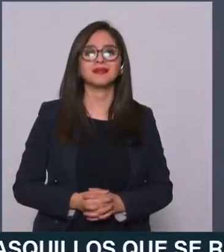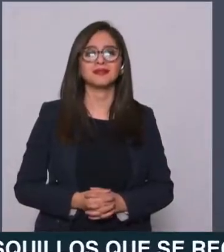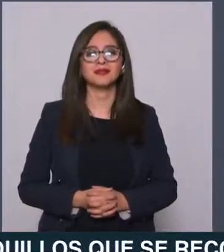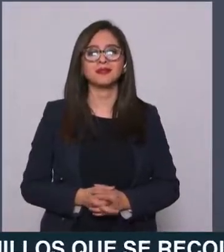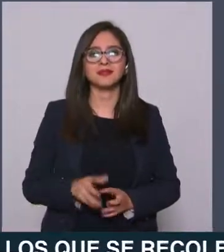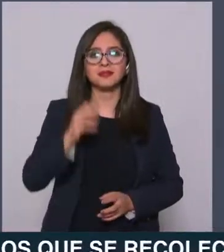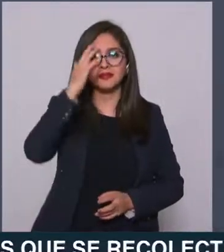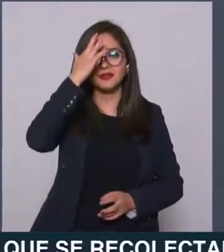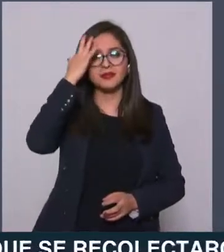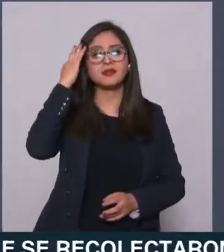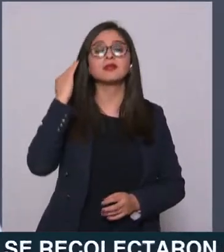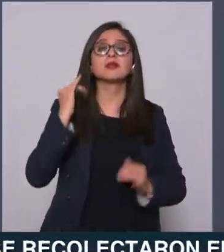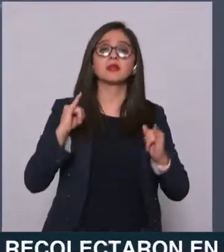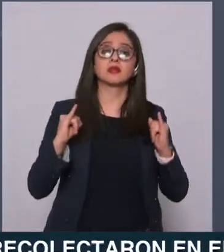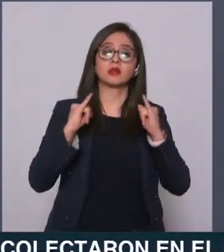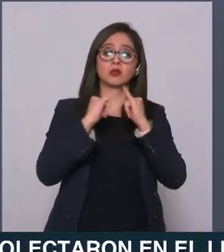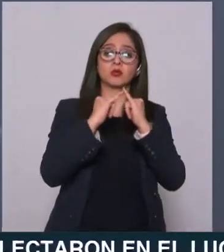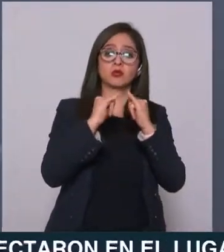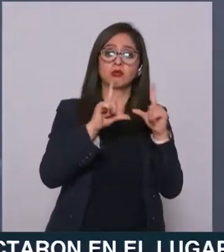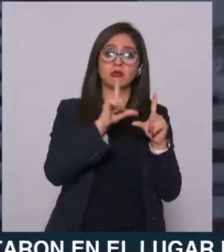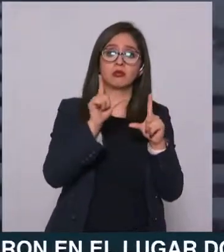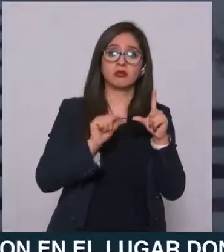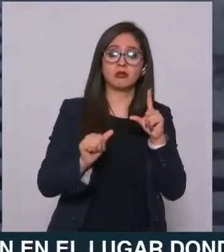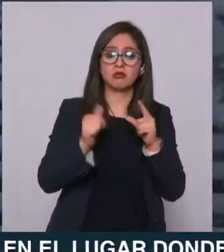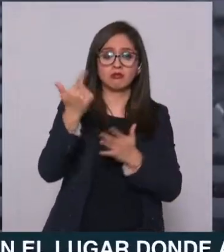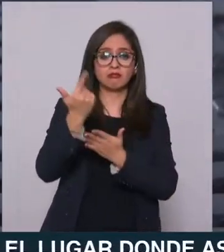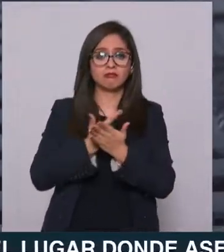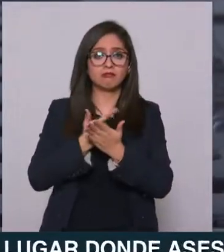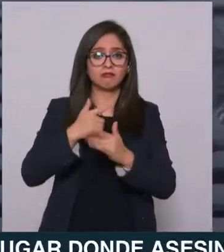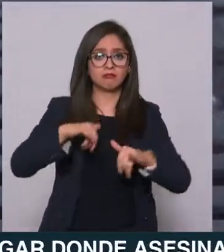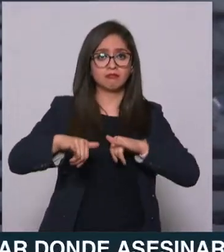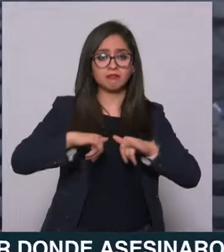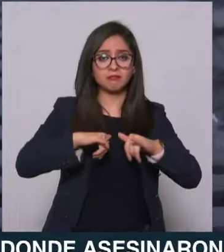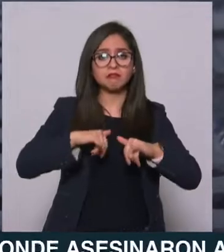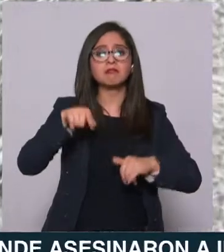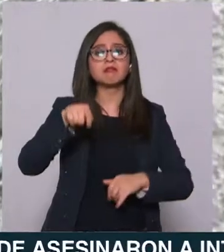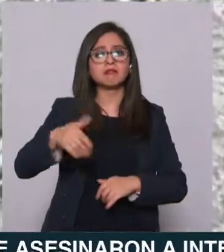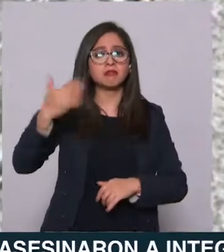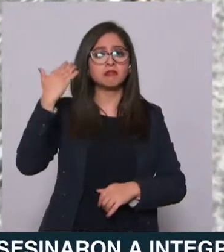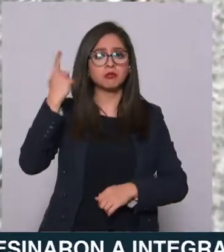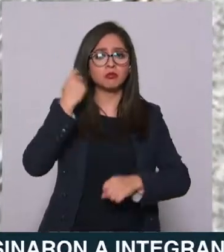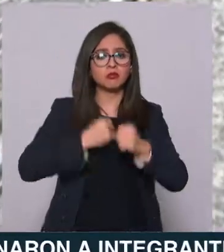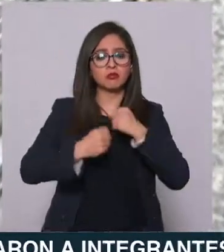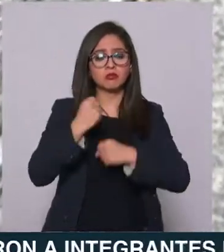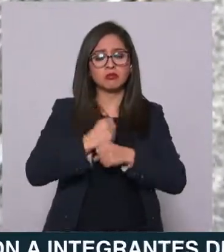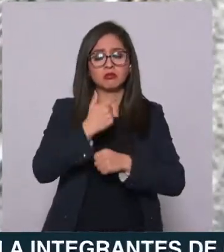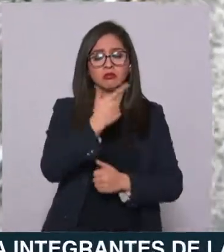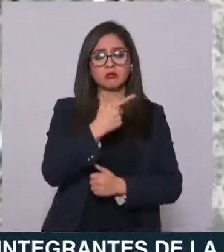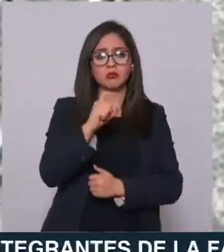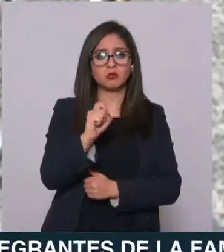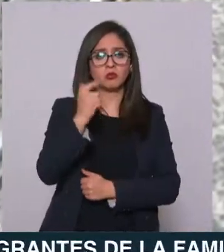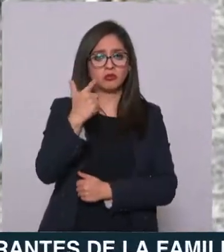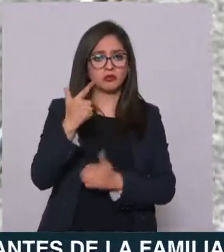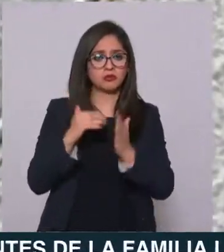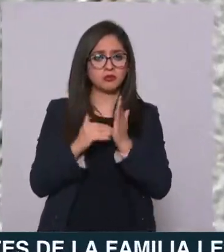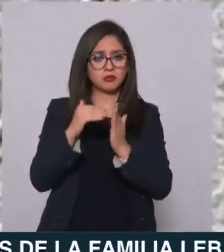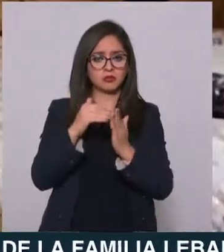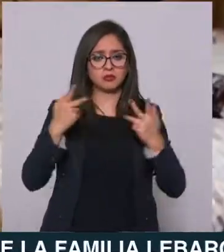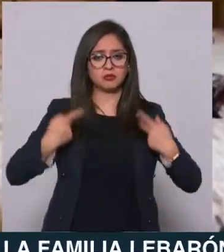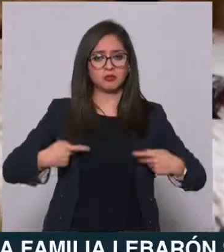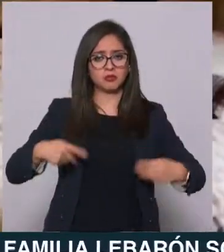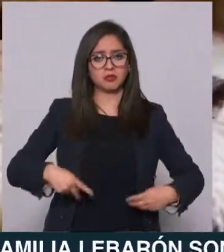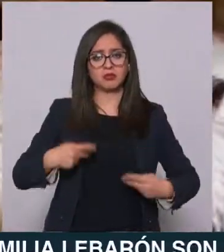De acuerdo con el Instituto Nacional de Estadística y Geografía, el año pasado se contabilizaron 7.7 millones de mexicanos con alguna